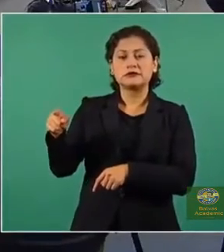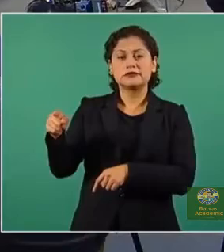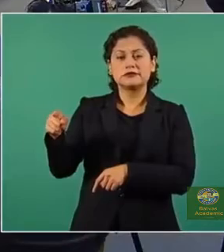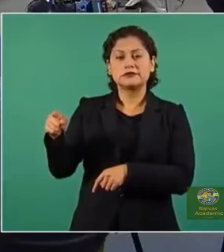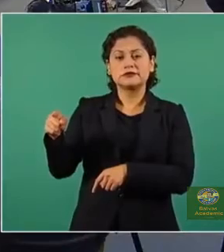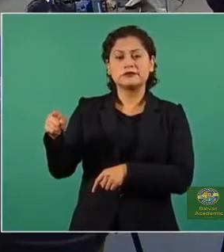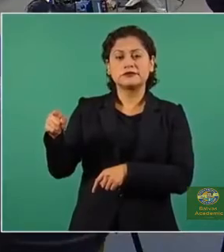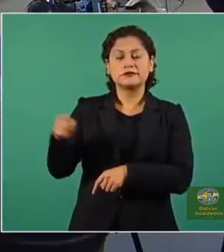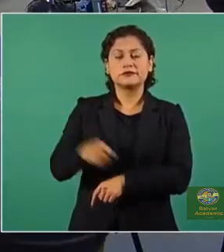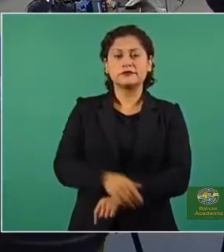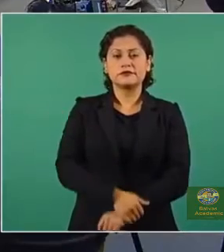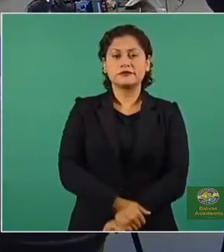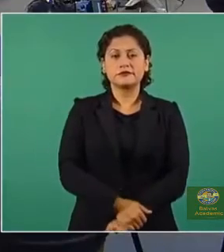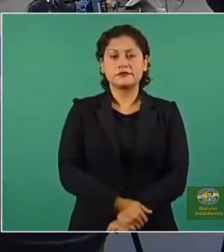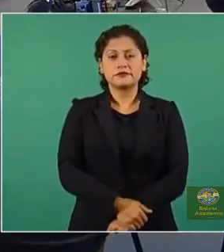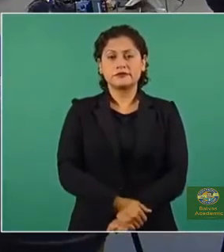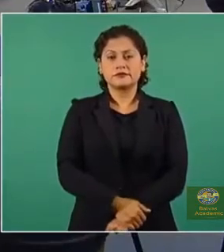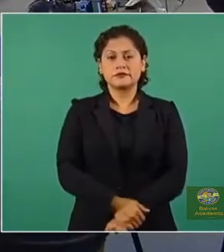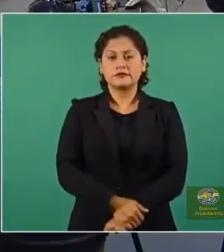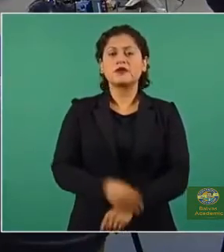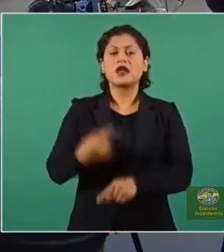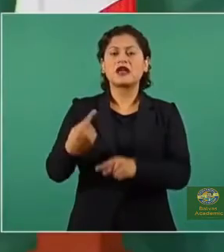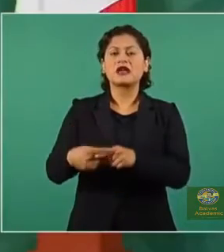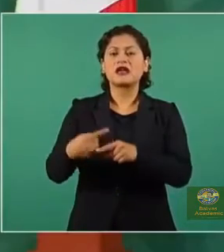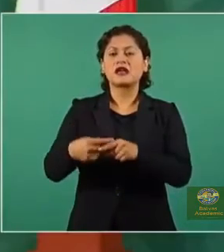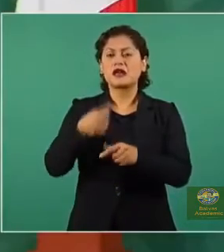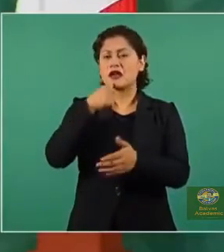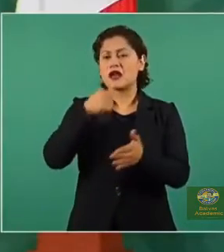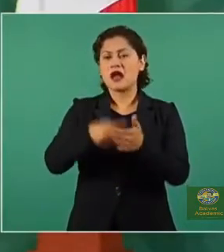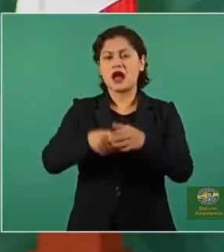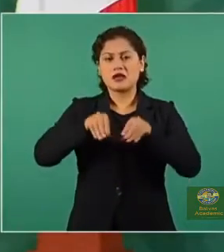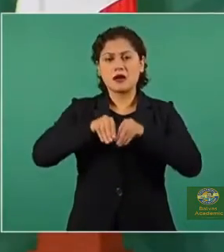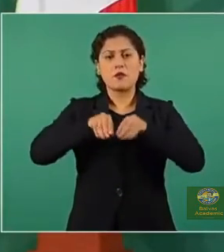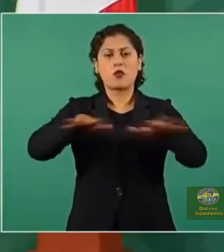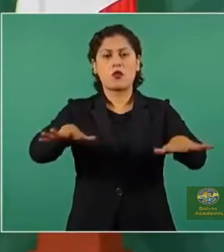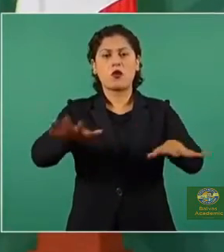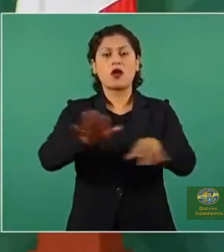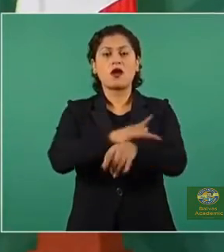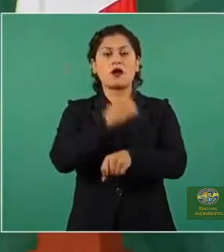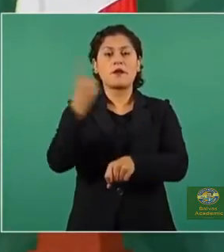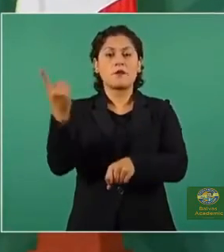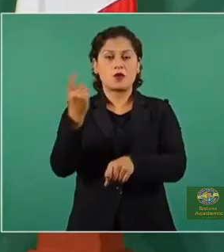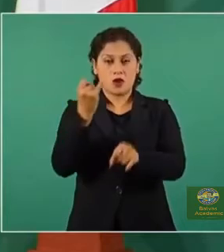dieron difusión a la carta, porque son redes.